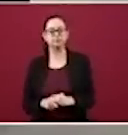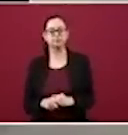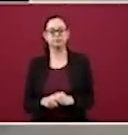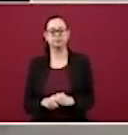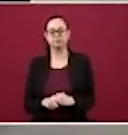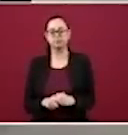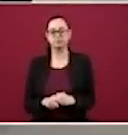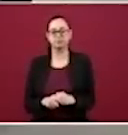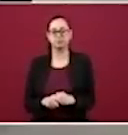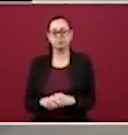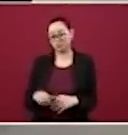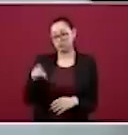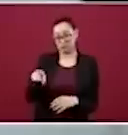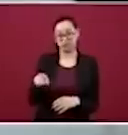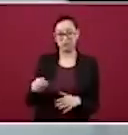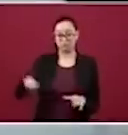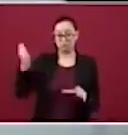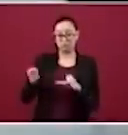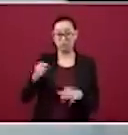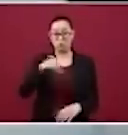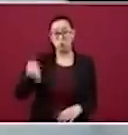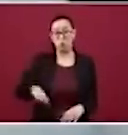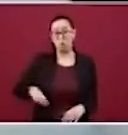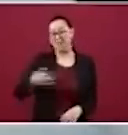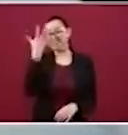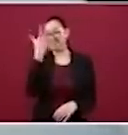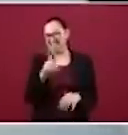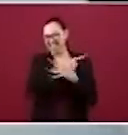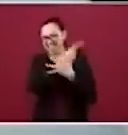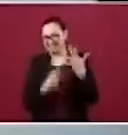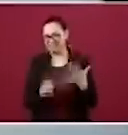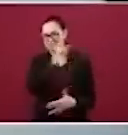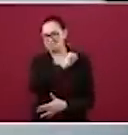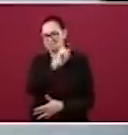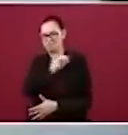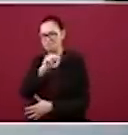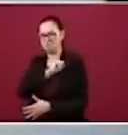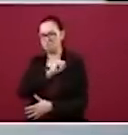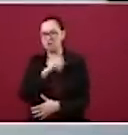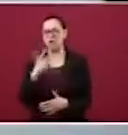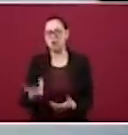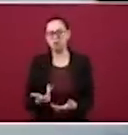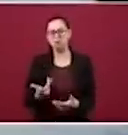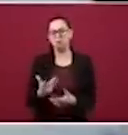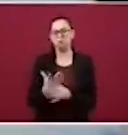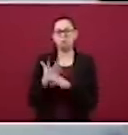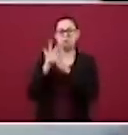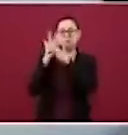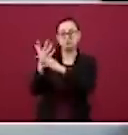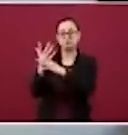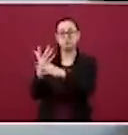este veredicto en el que se le encuentra culpable de 10 cargos era resultado del combate al